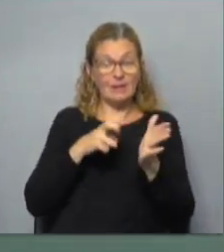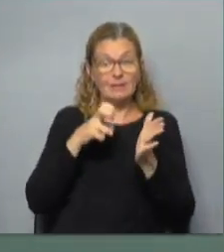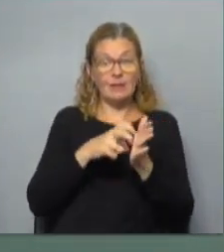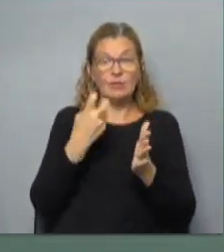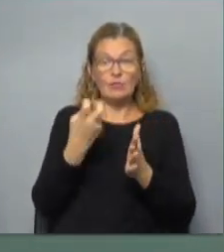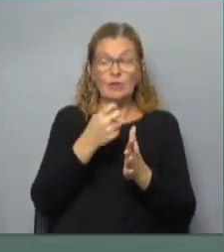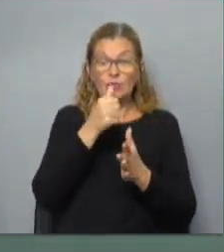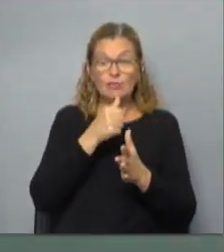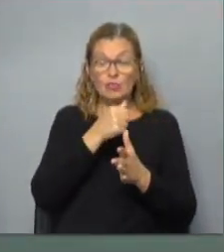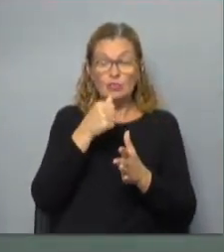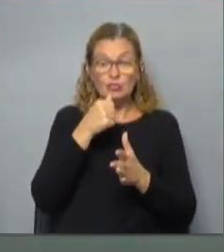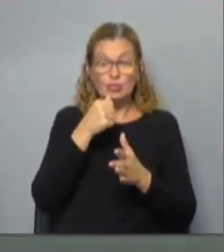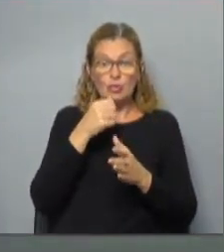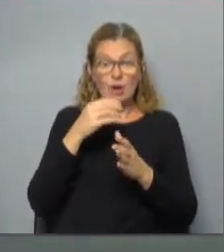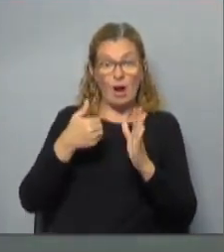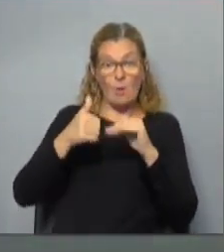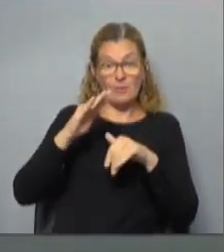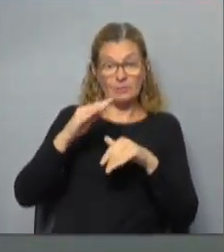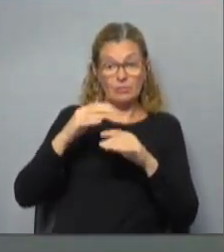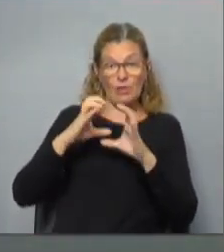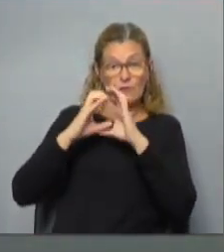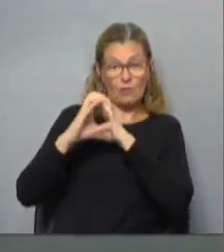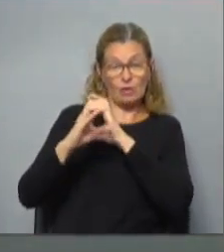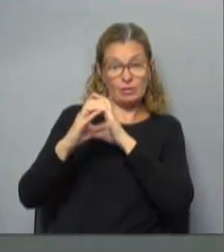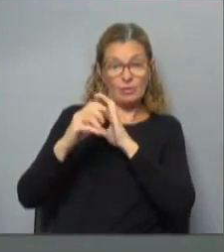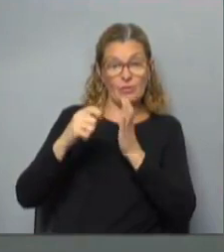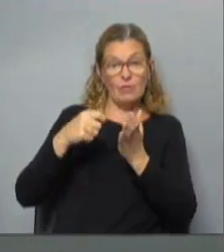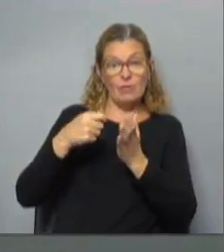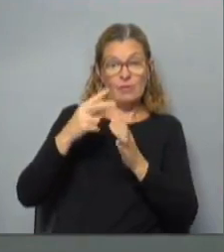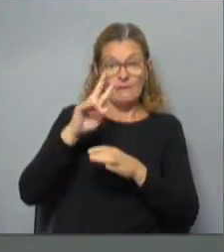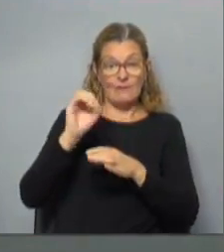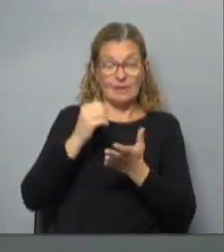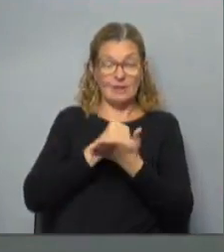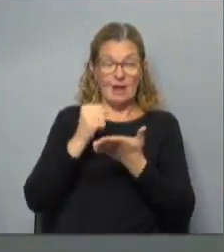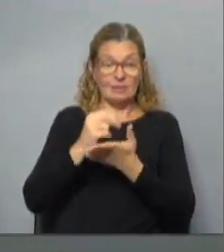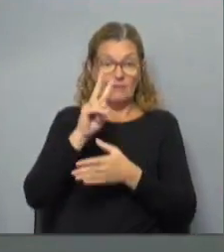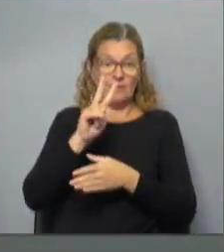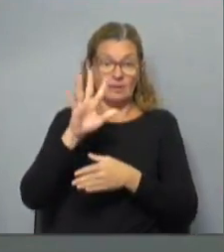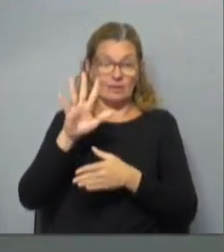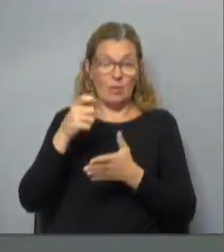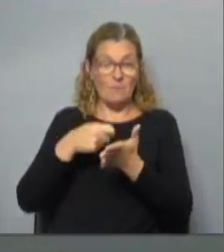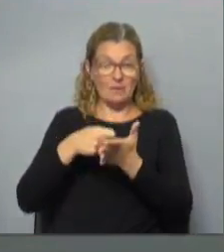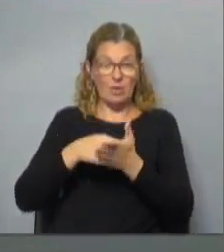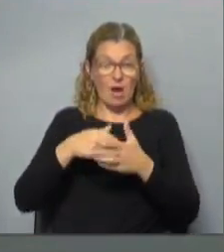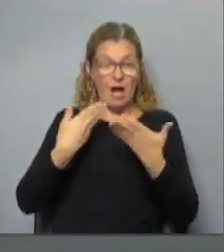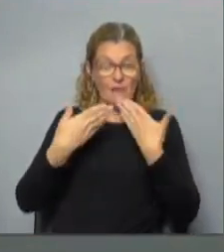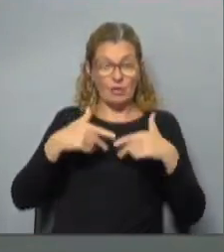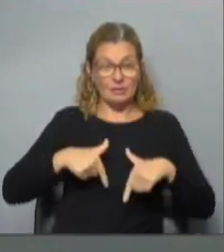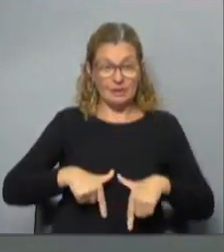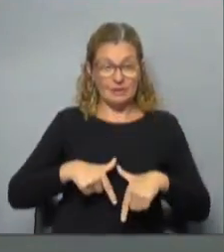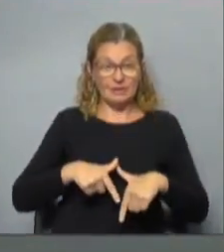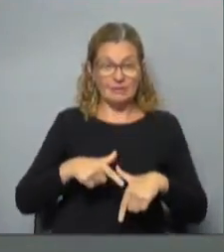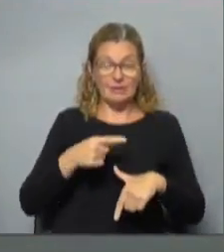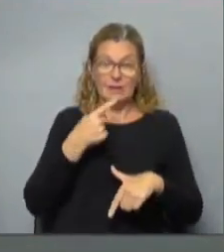resolvió un aumento del boleto a partir del miércoles que pasará de 20 a 25 pesos y habló el intendente salteño andrés lima y dijo que